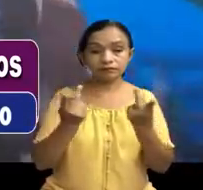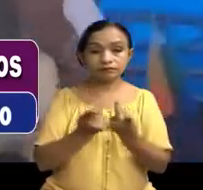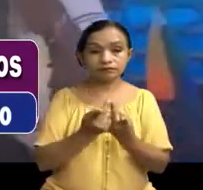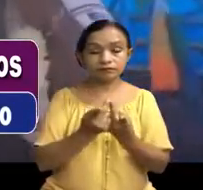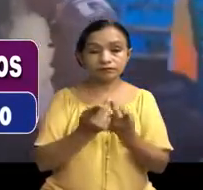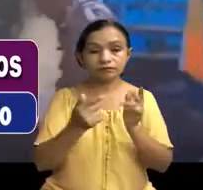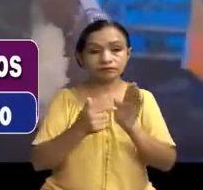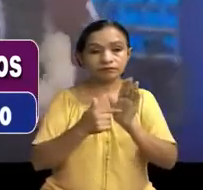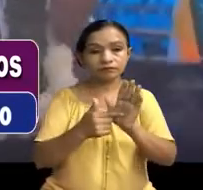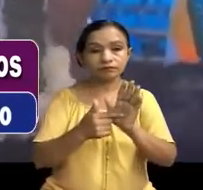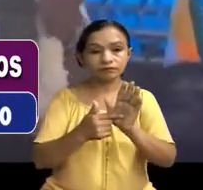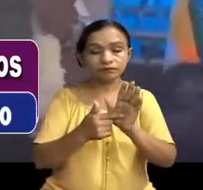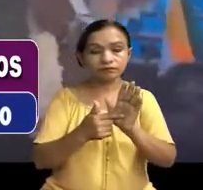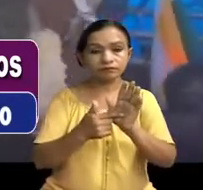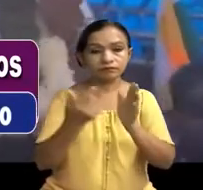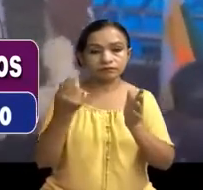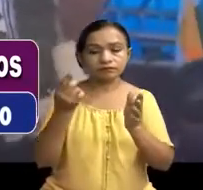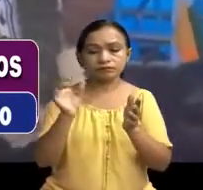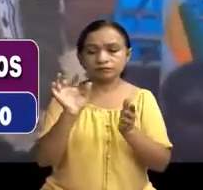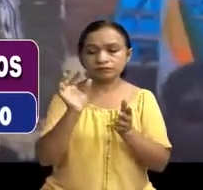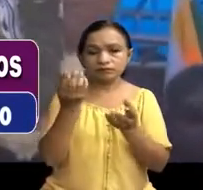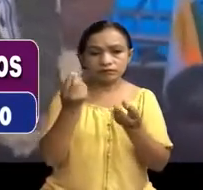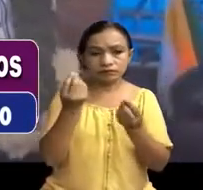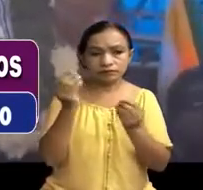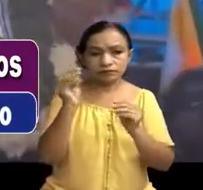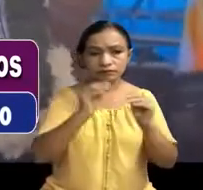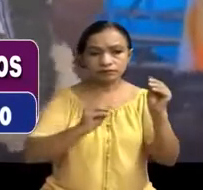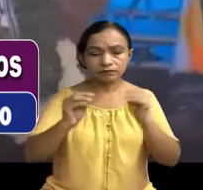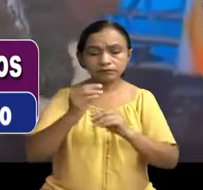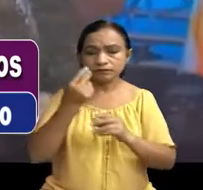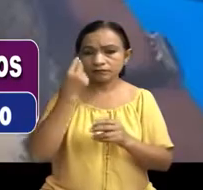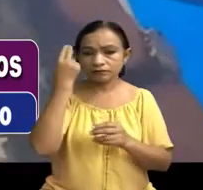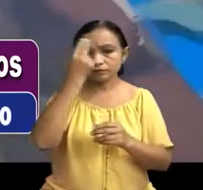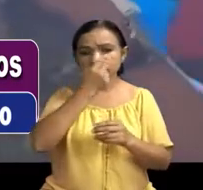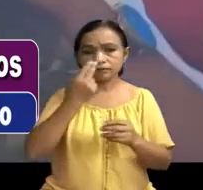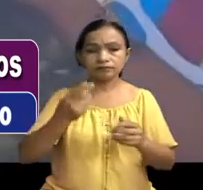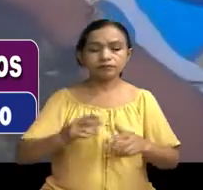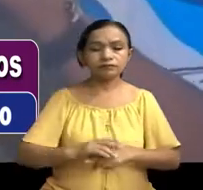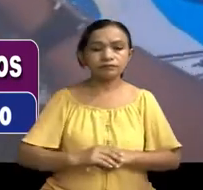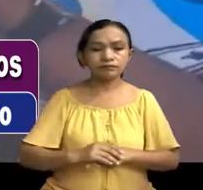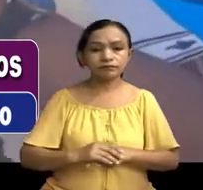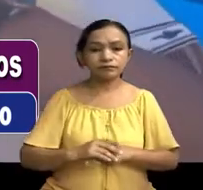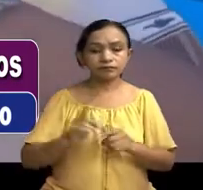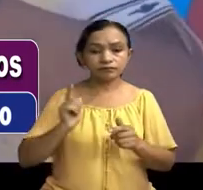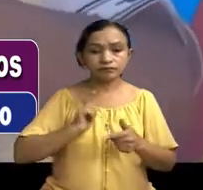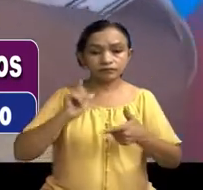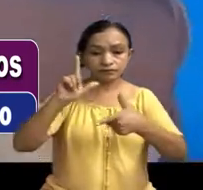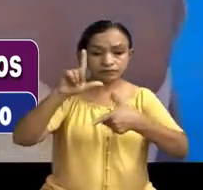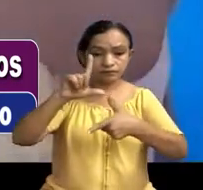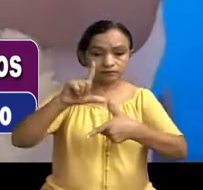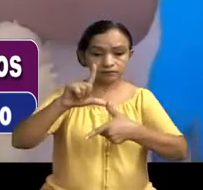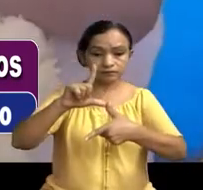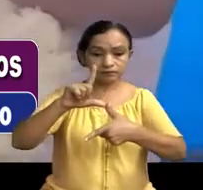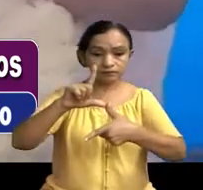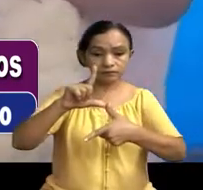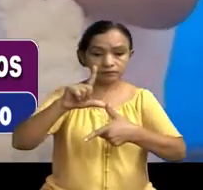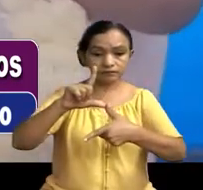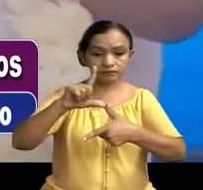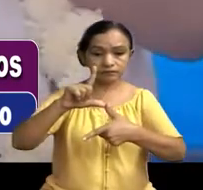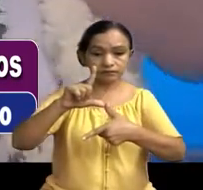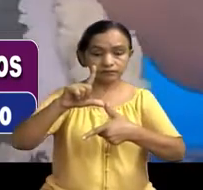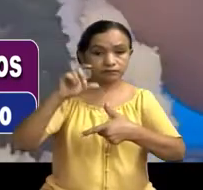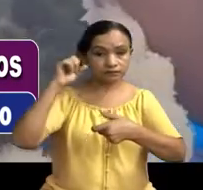de un ejemplo, el Foro Económico, y ahí está, cualquiera pudiera consultarlo. Mientras América Latina obtenía su década